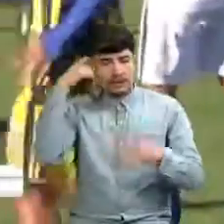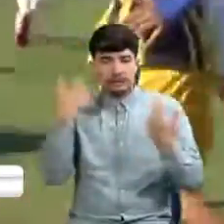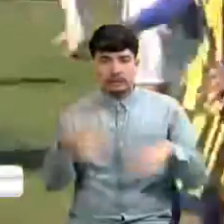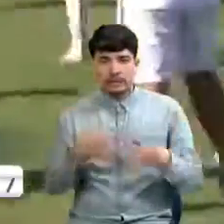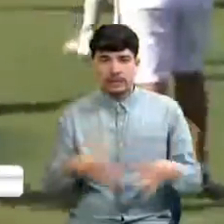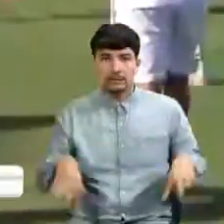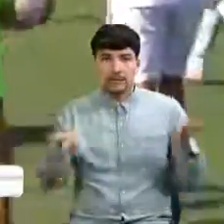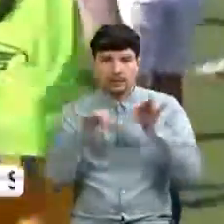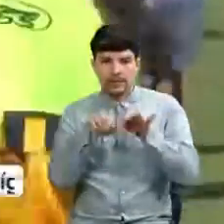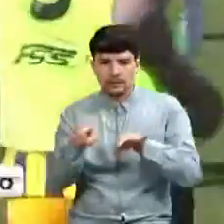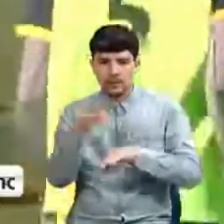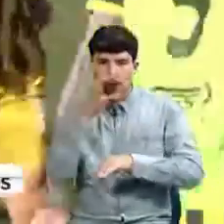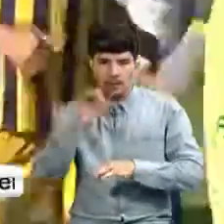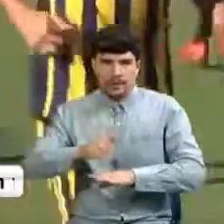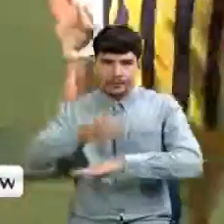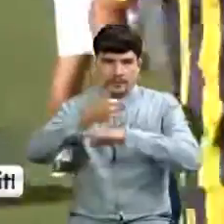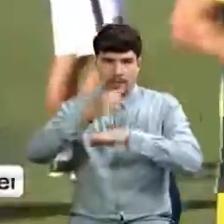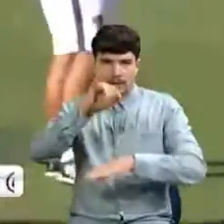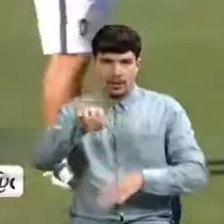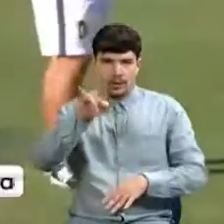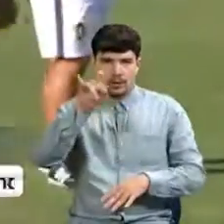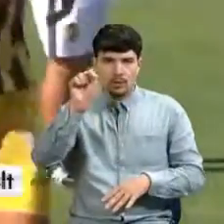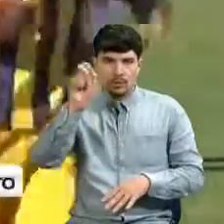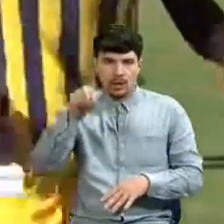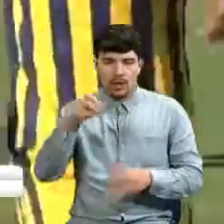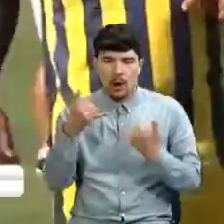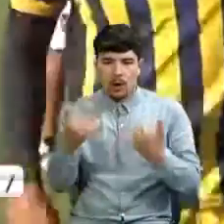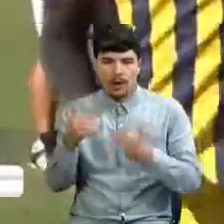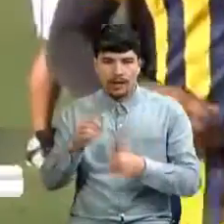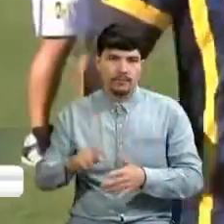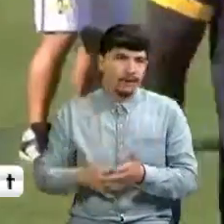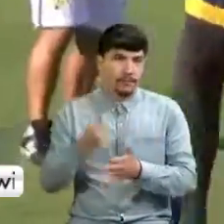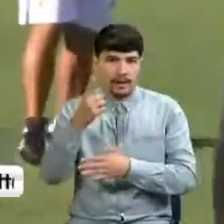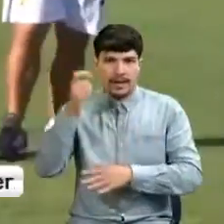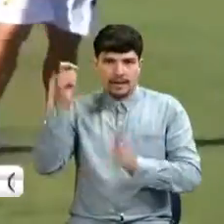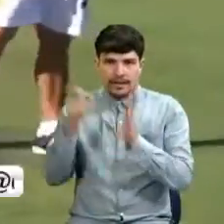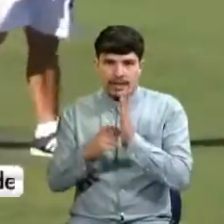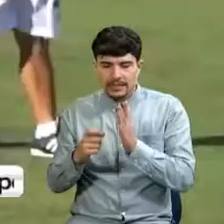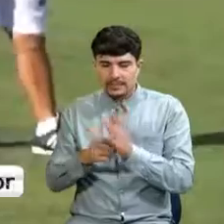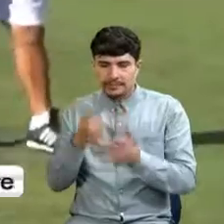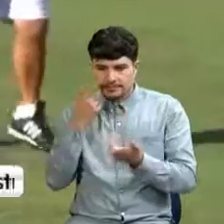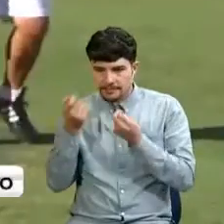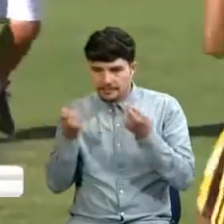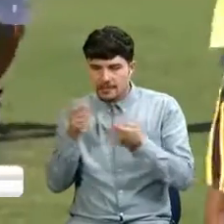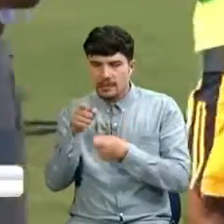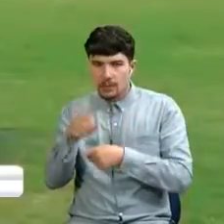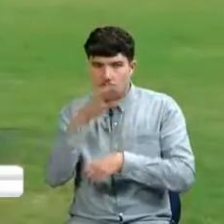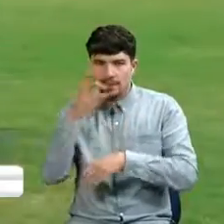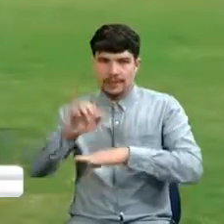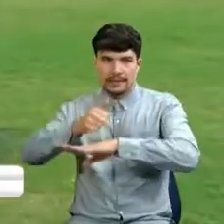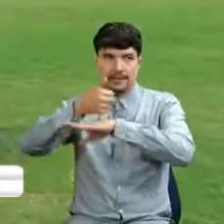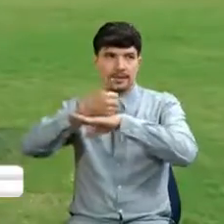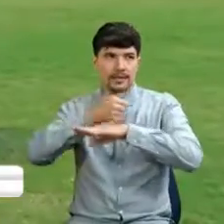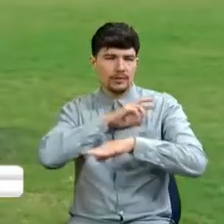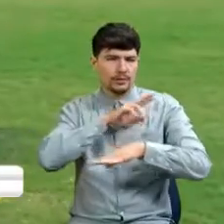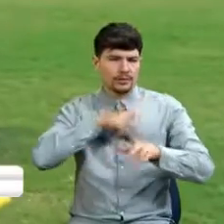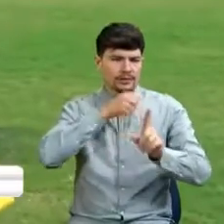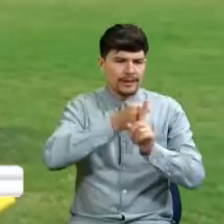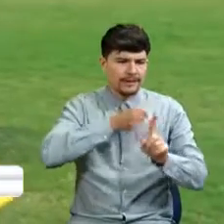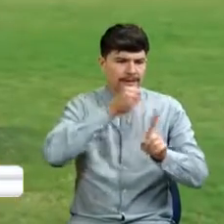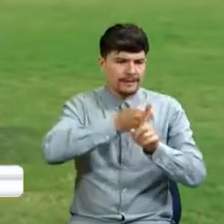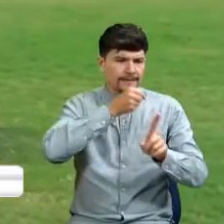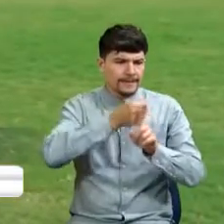estratega juan kruz quien hoy debuta de local y dirigirá por primera vez detrás de la raya en el césped el daniel villa zapata estamos tratando de que